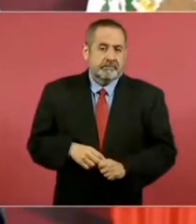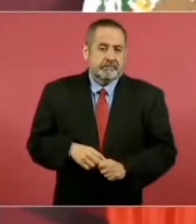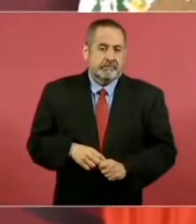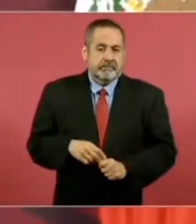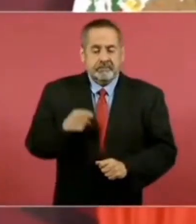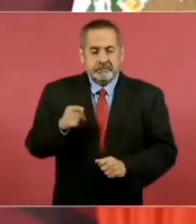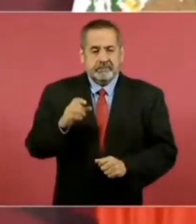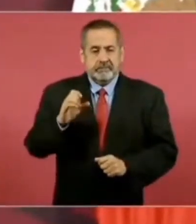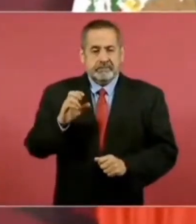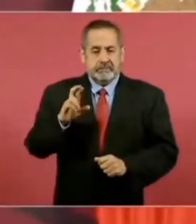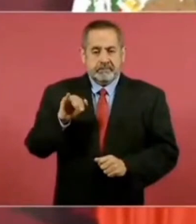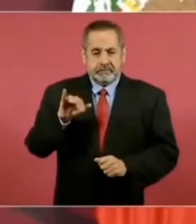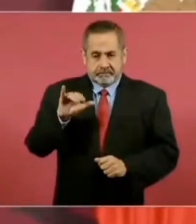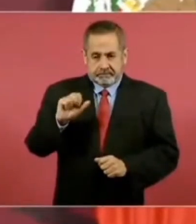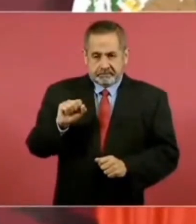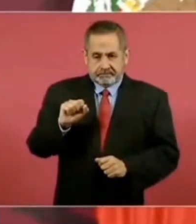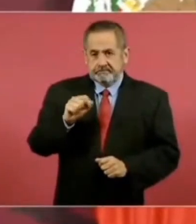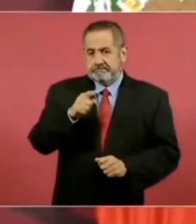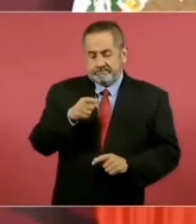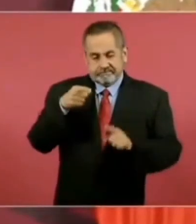esa crisis, sí,